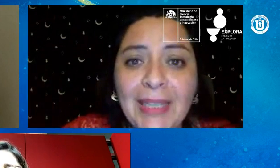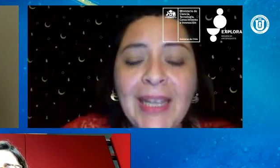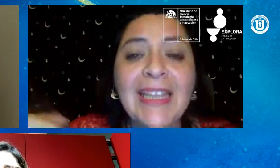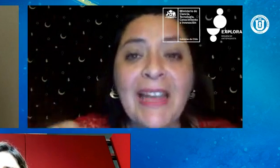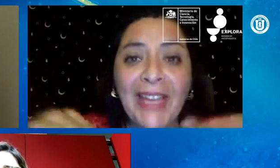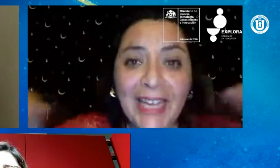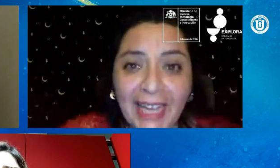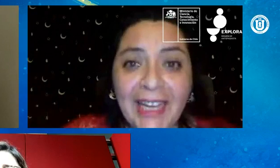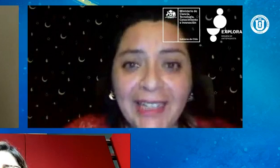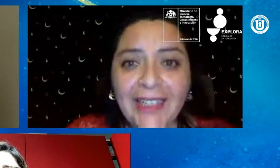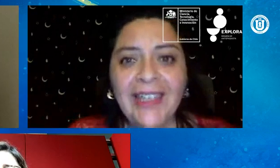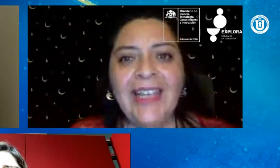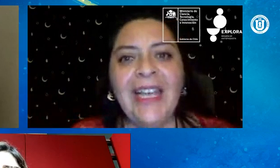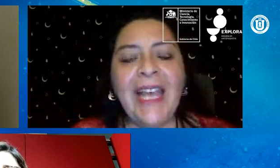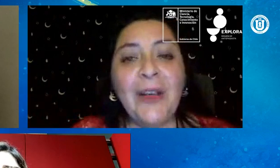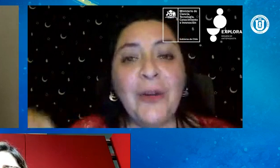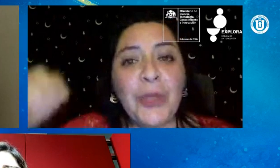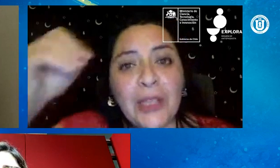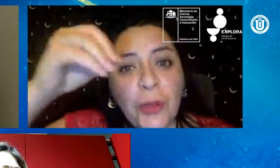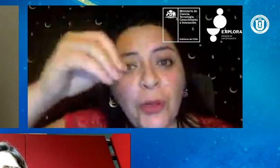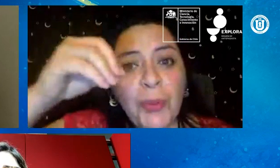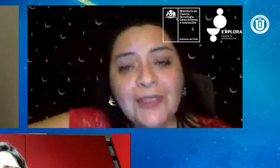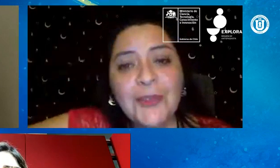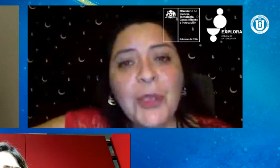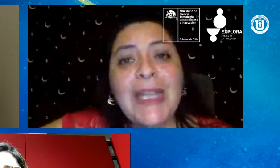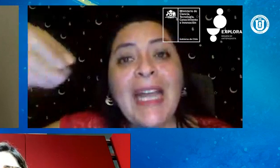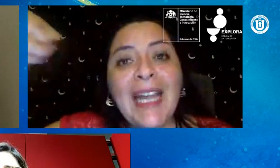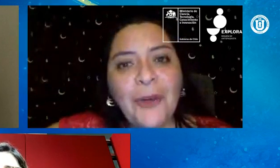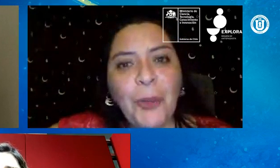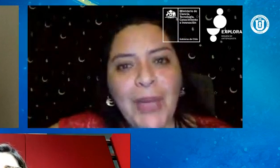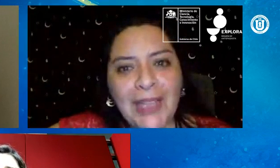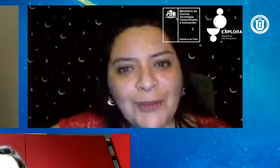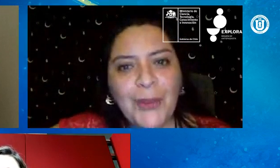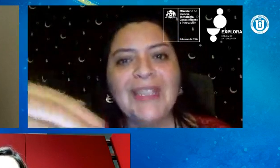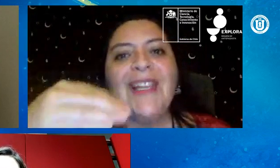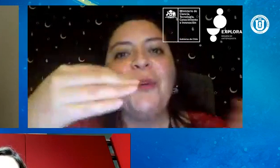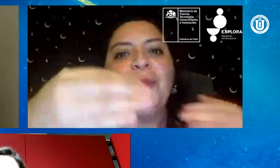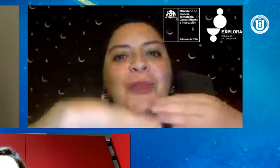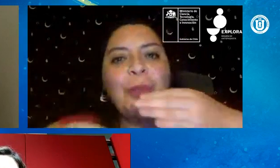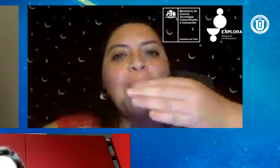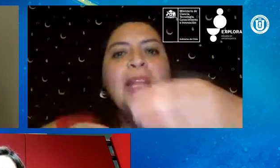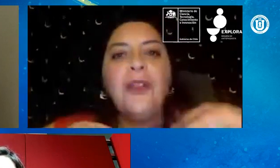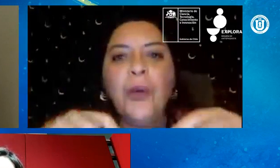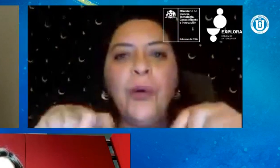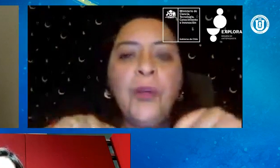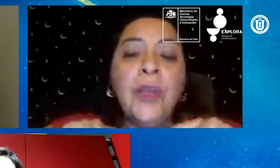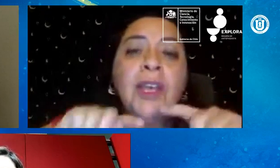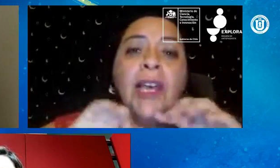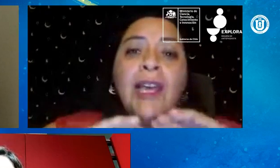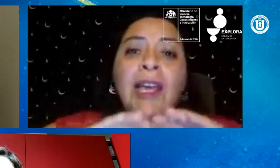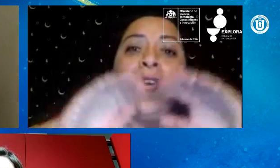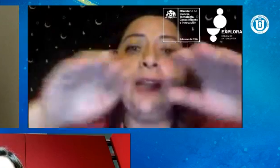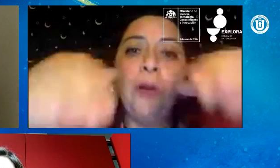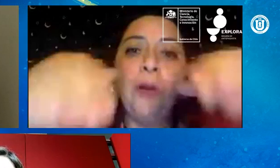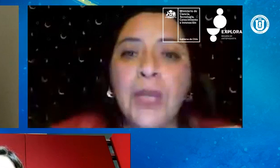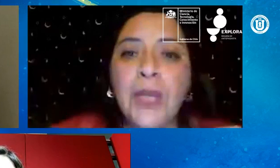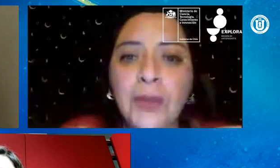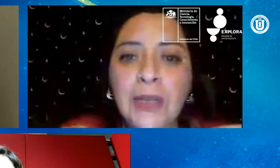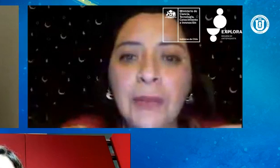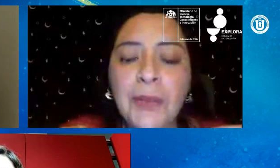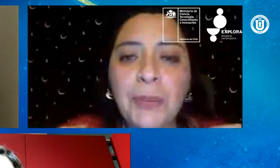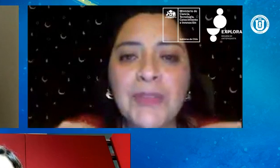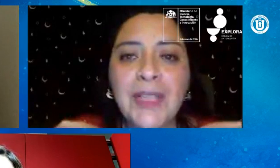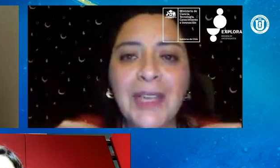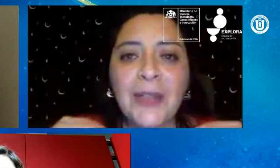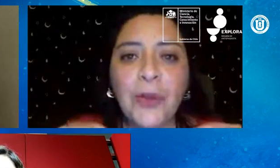permita navegar con estos objetivos que son a largo plazo, que se construyen no en los 4 años